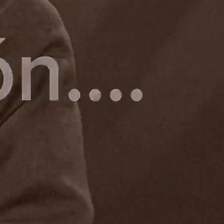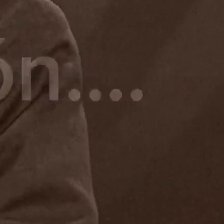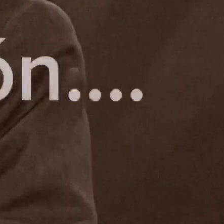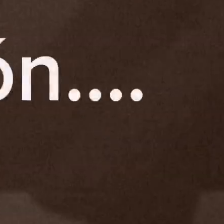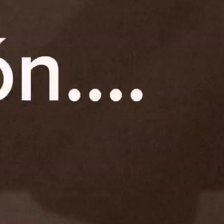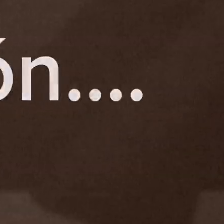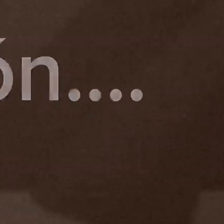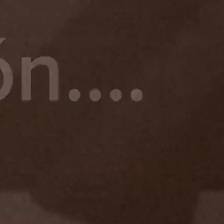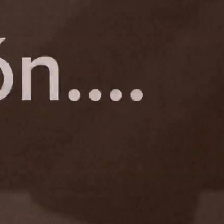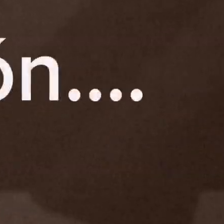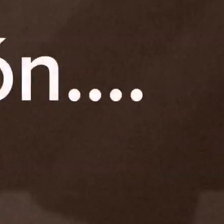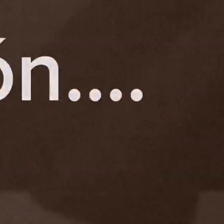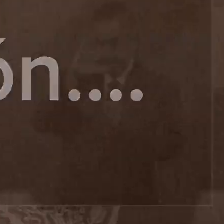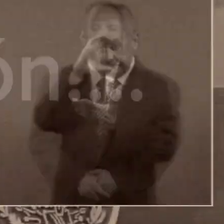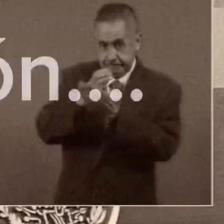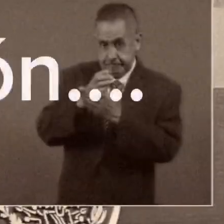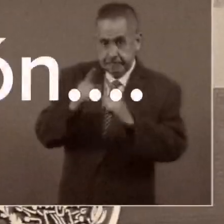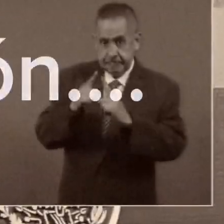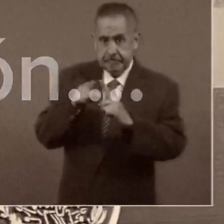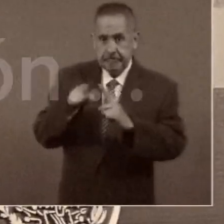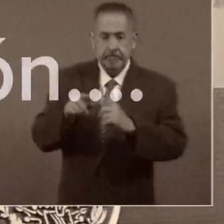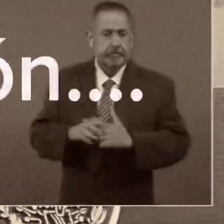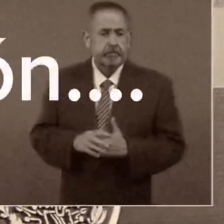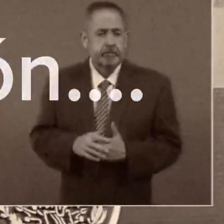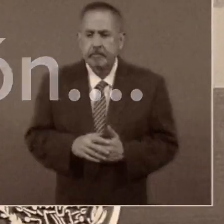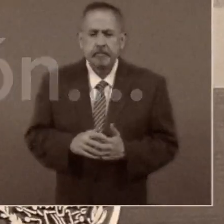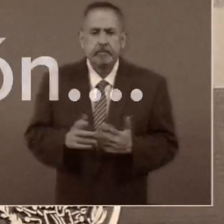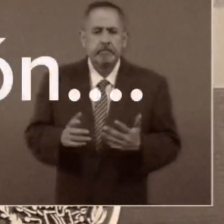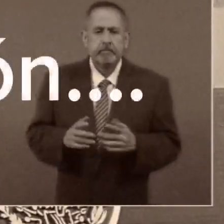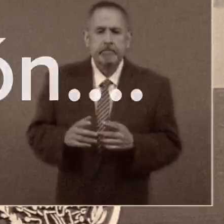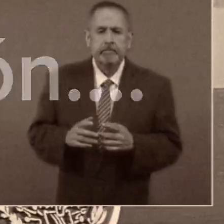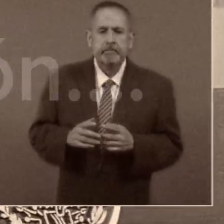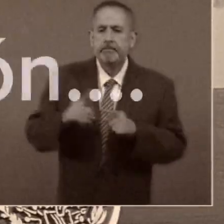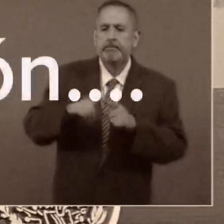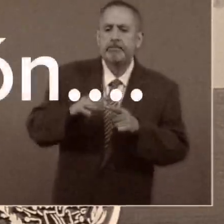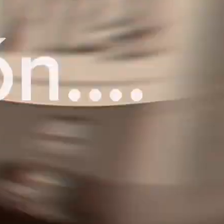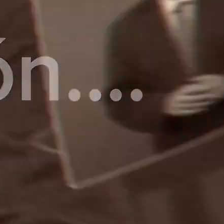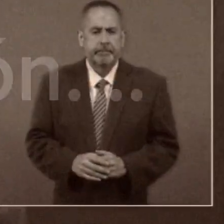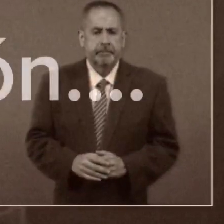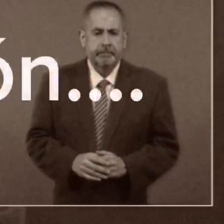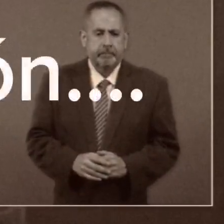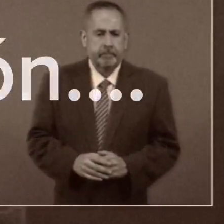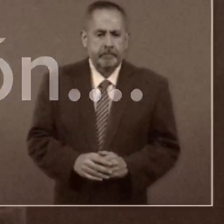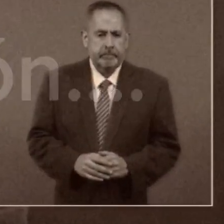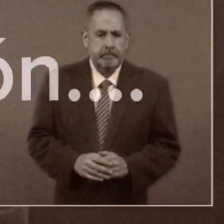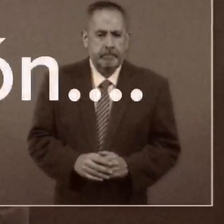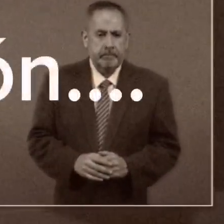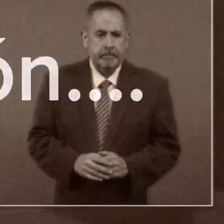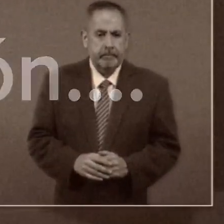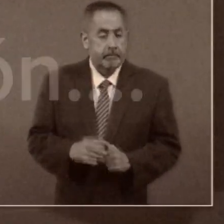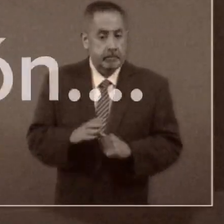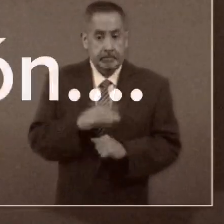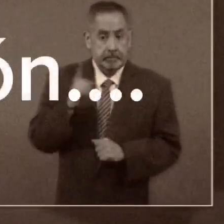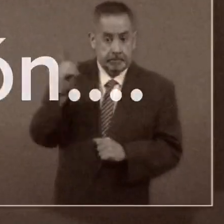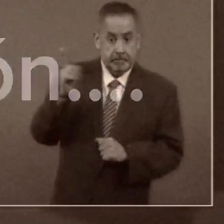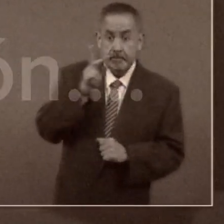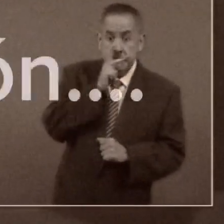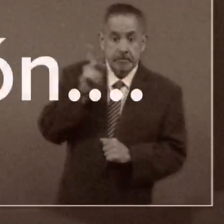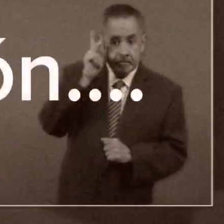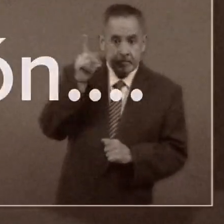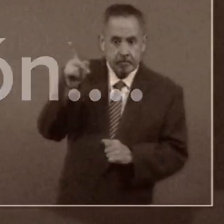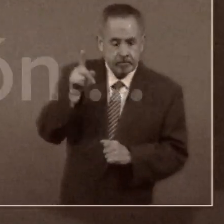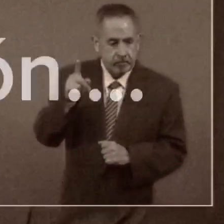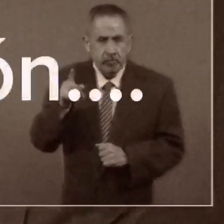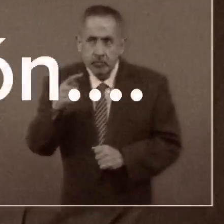Yo siempre digo, en el caso de la Iglesia Católica, ¿quién me guía? El Papa Francisco, porque ese Papa